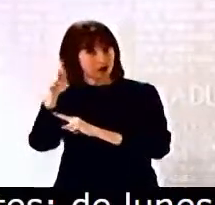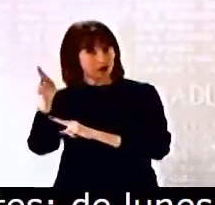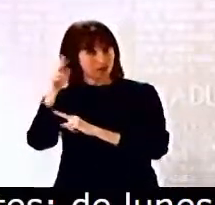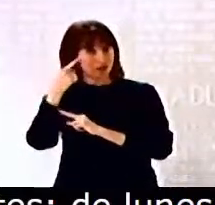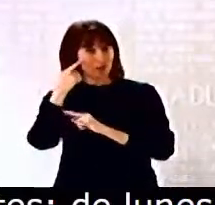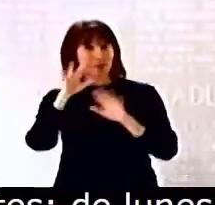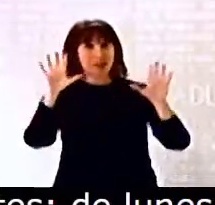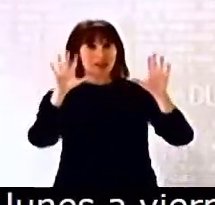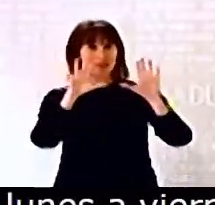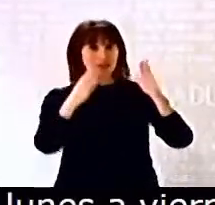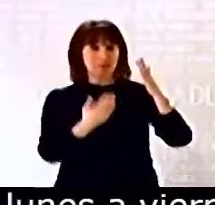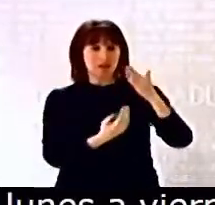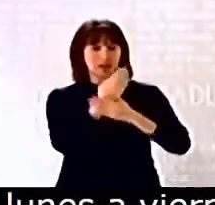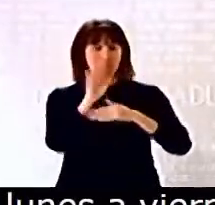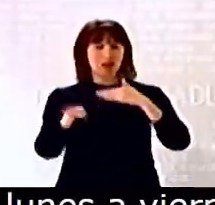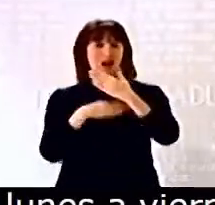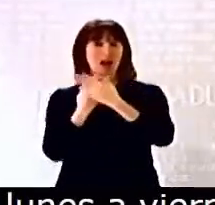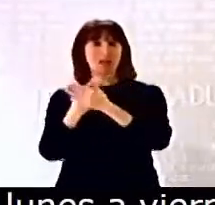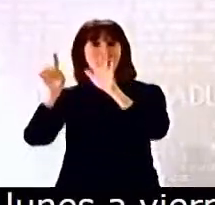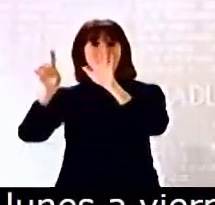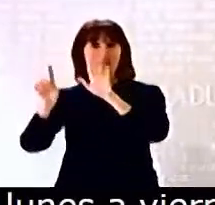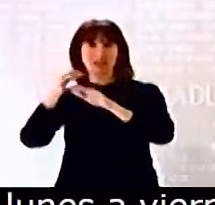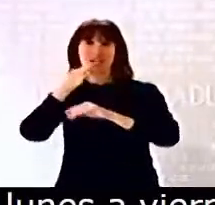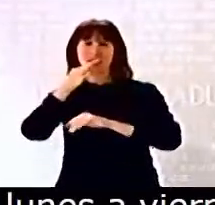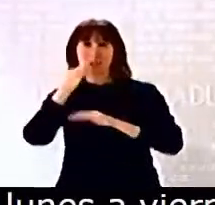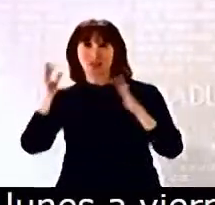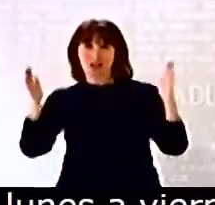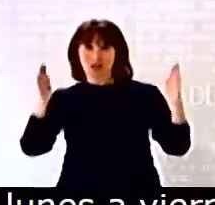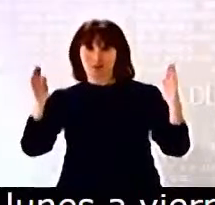de 10 de la mañana a 18 horas.